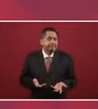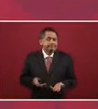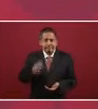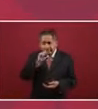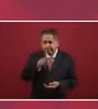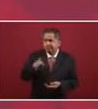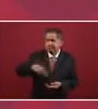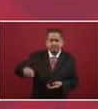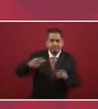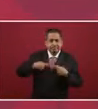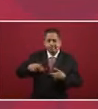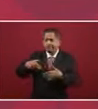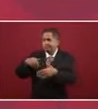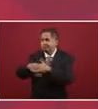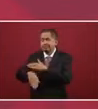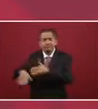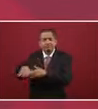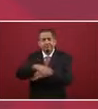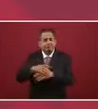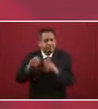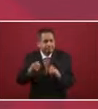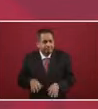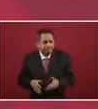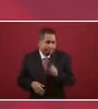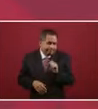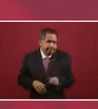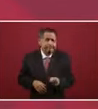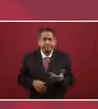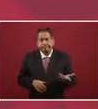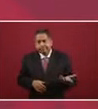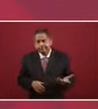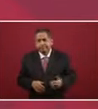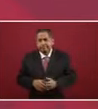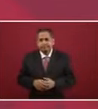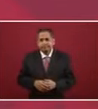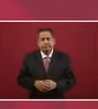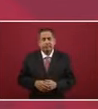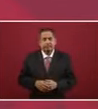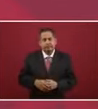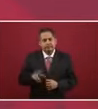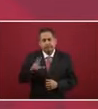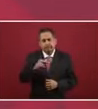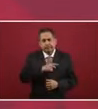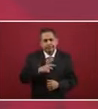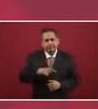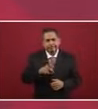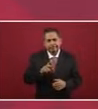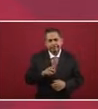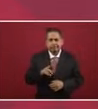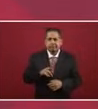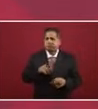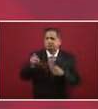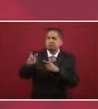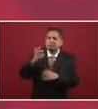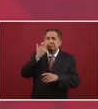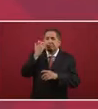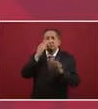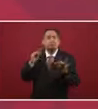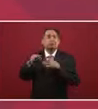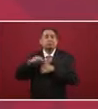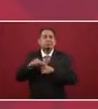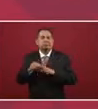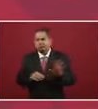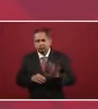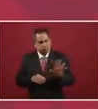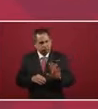Al pueblo. Entonces, que no nos digan que es un movimiento popular